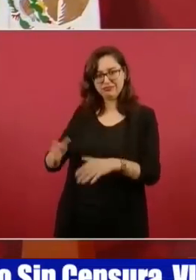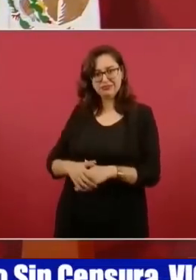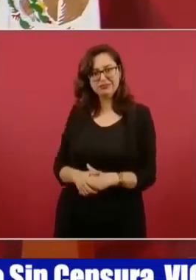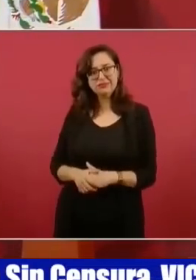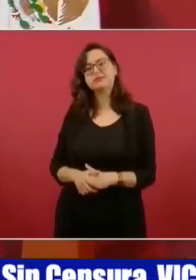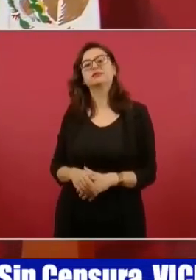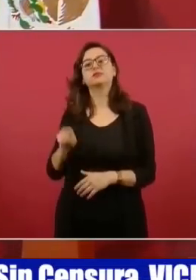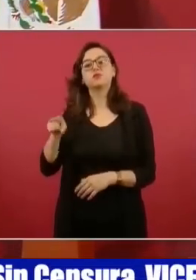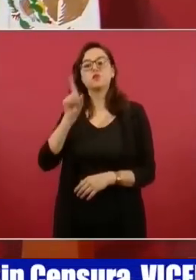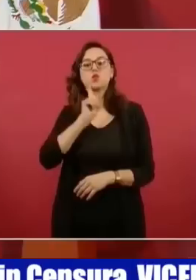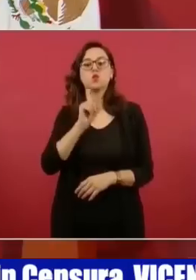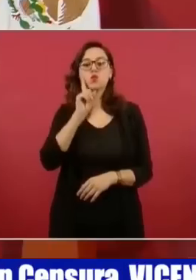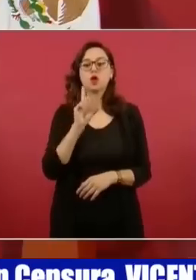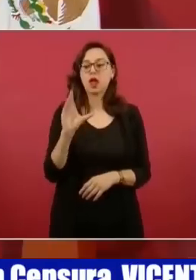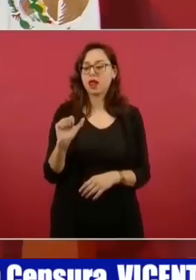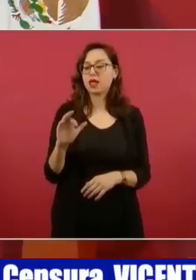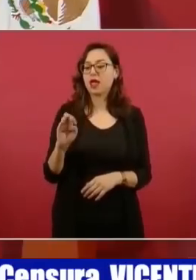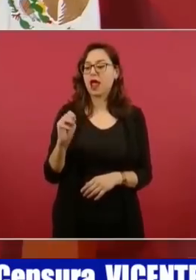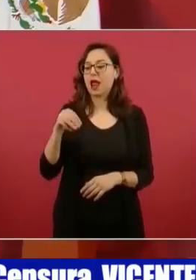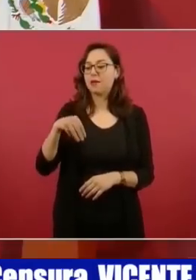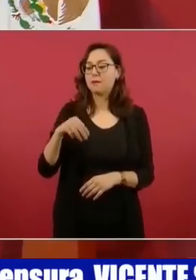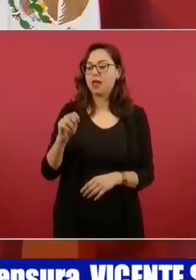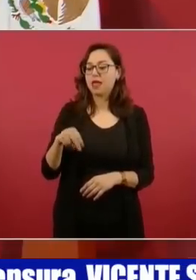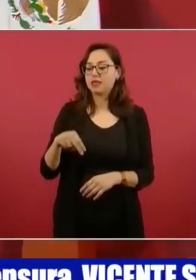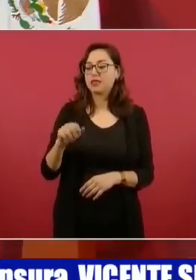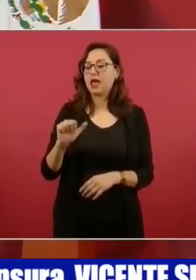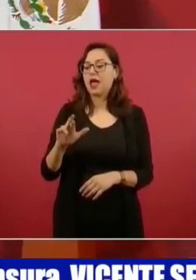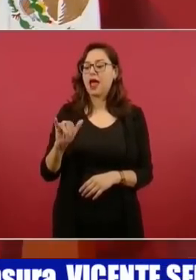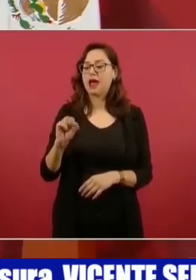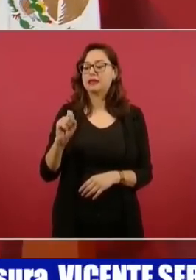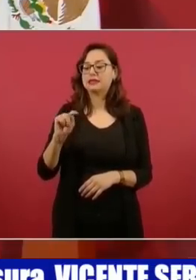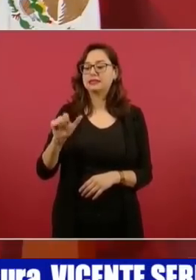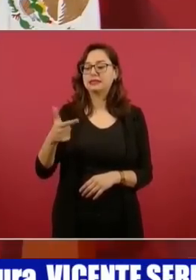que Carmen Aristegui se formó